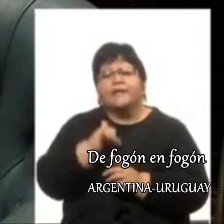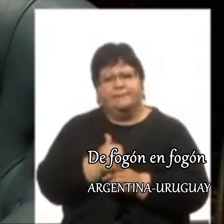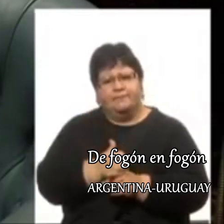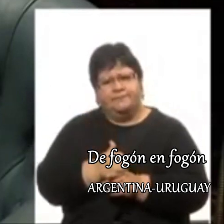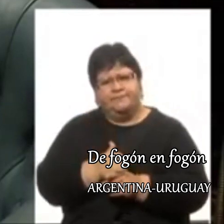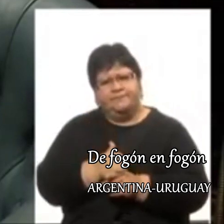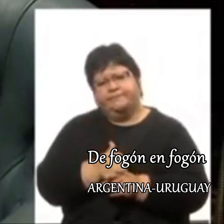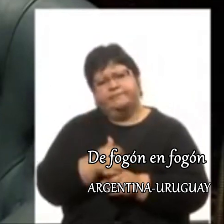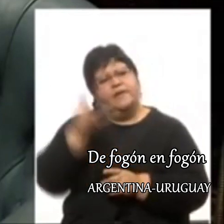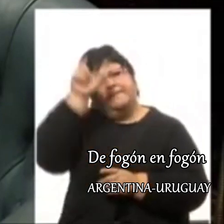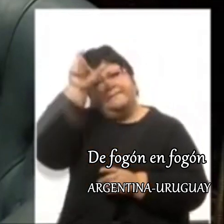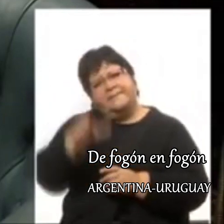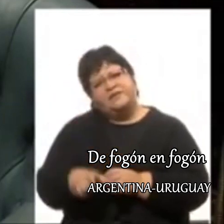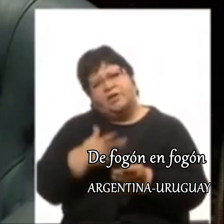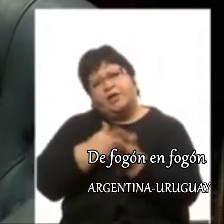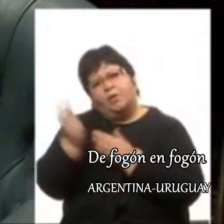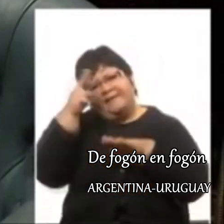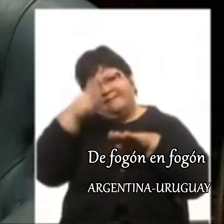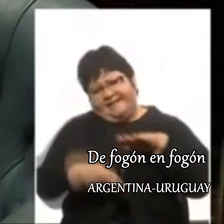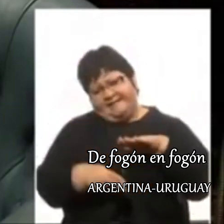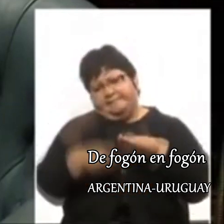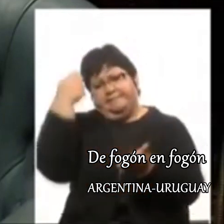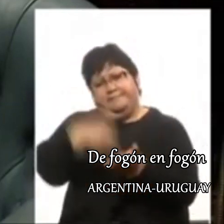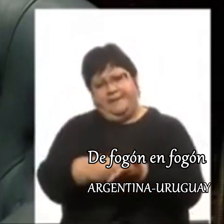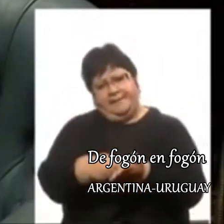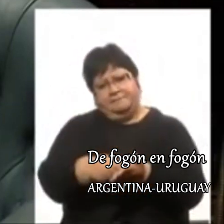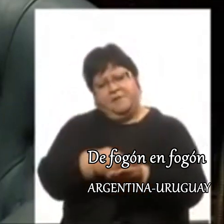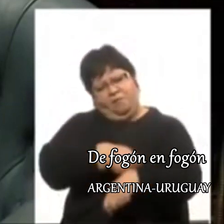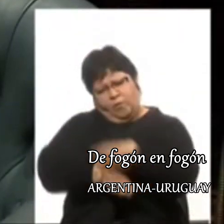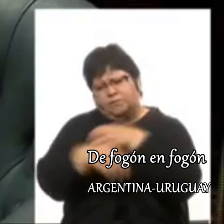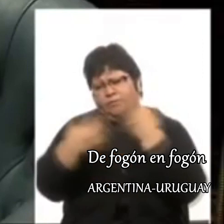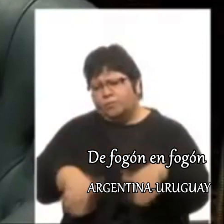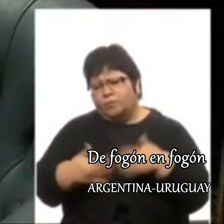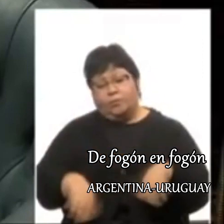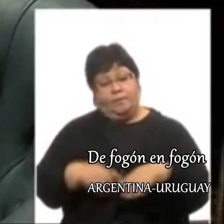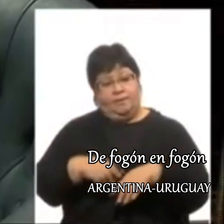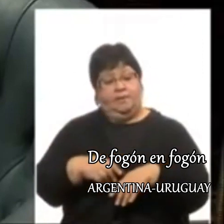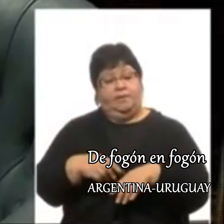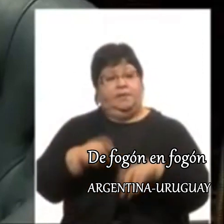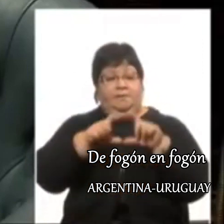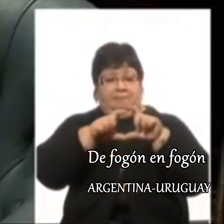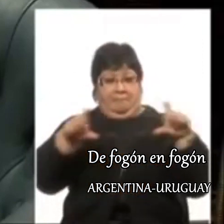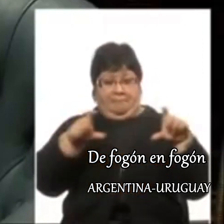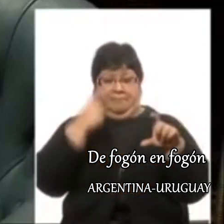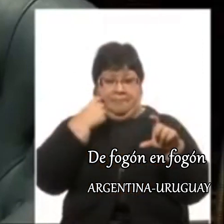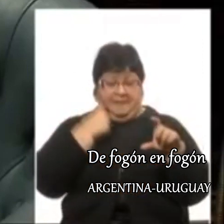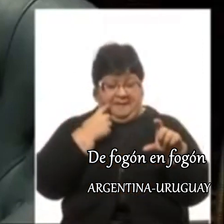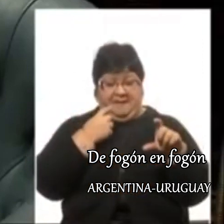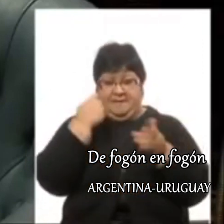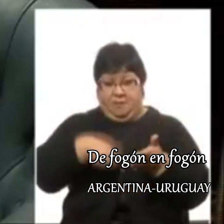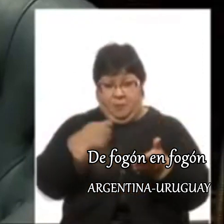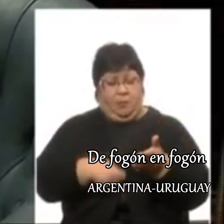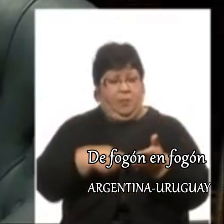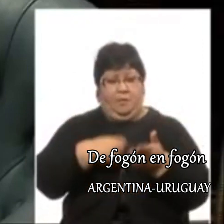supongamos que una persona se compra un taxi lo paga con gran esfuerzo pagar a patente paga el seguro lo mantiene lo